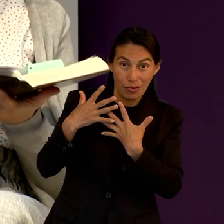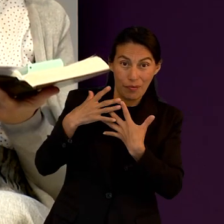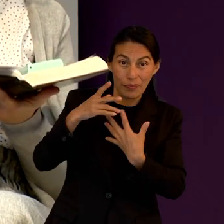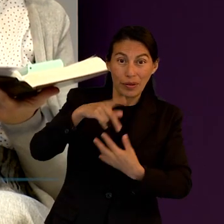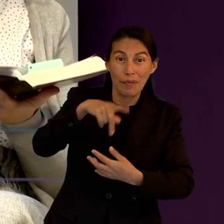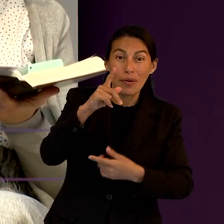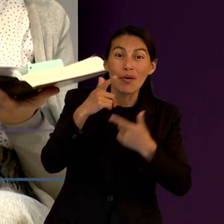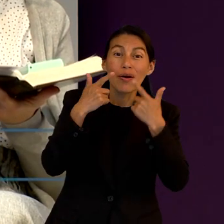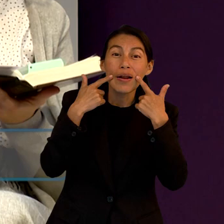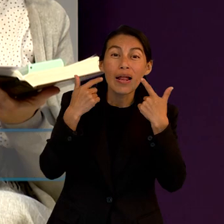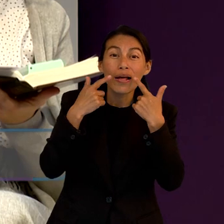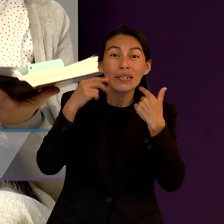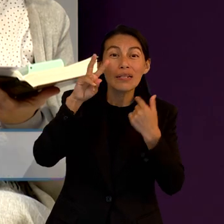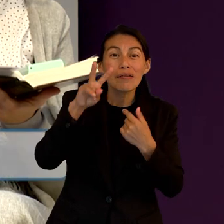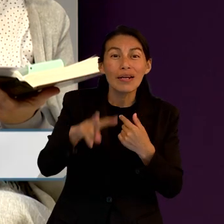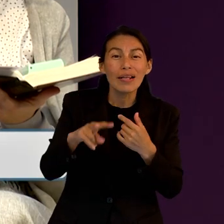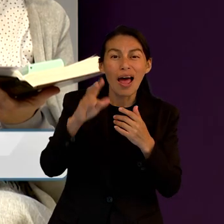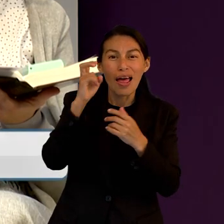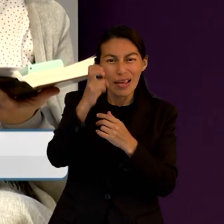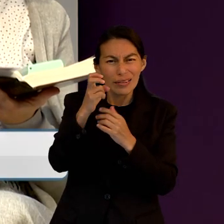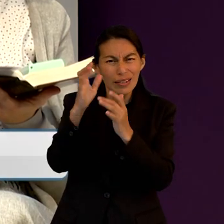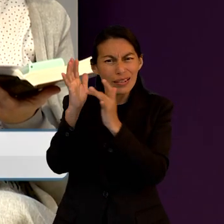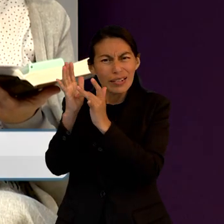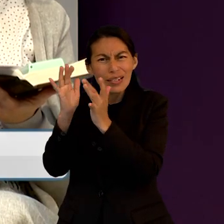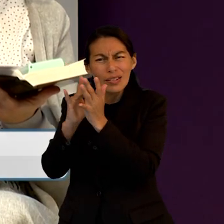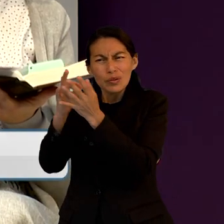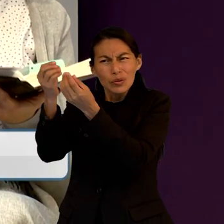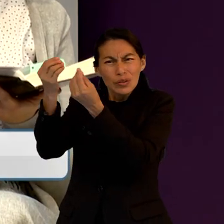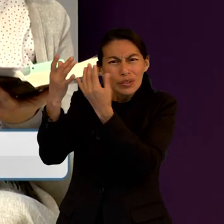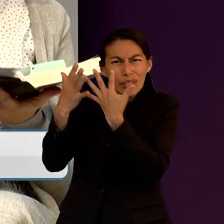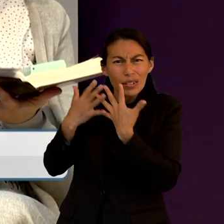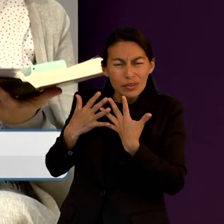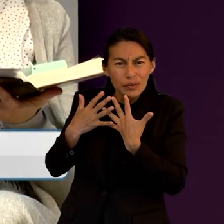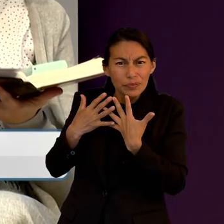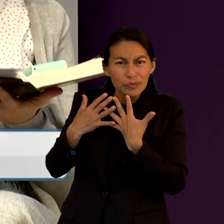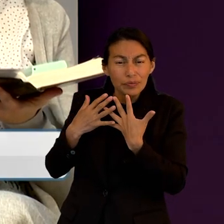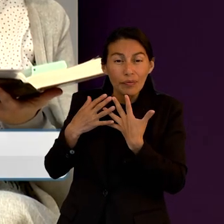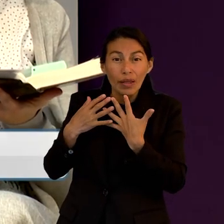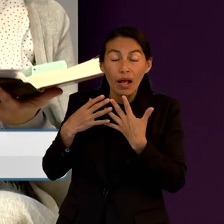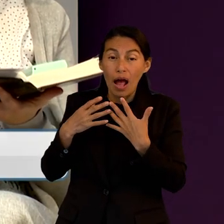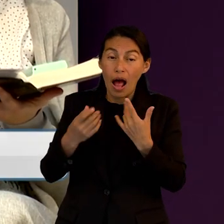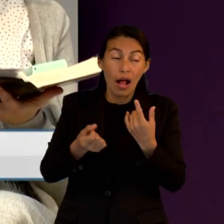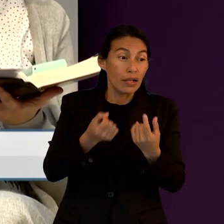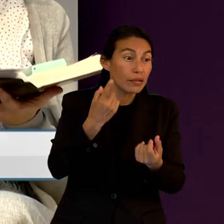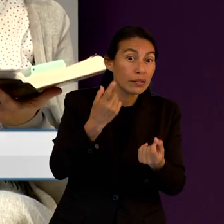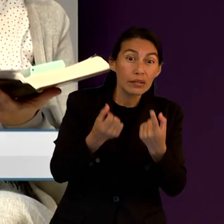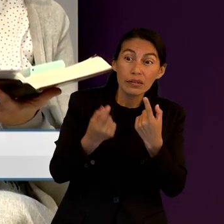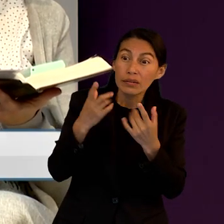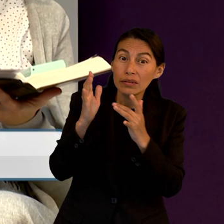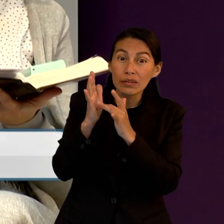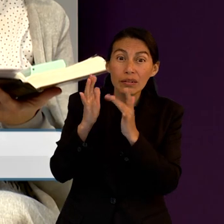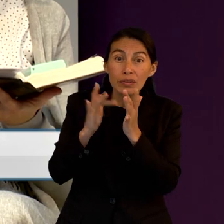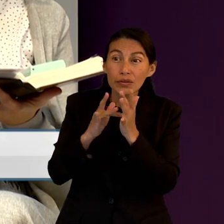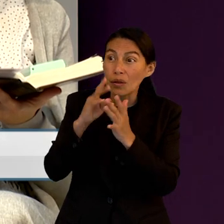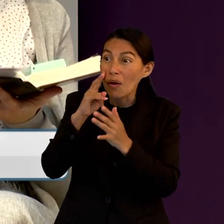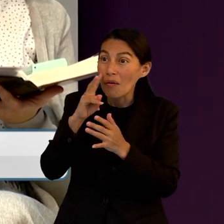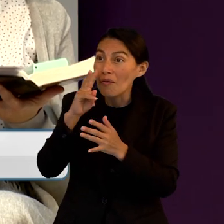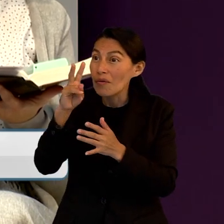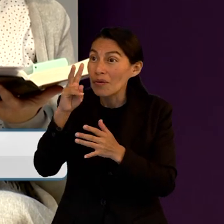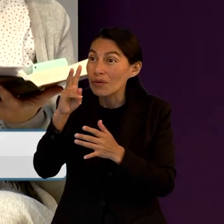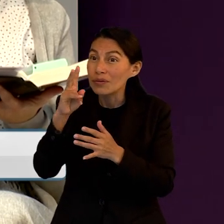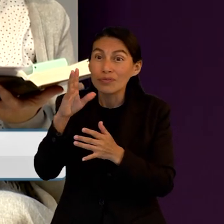la gracia y la verdad vinieron por medio de jesucristo a dios nadie le vio jamás el unigénito hijo que está